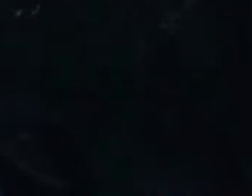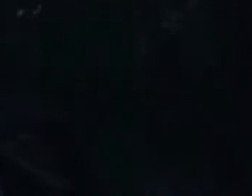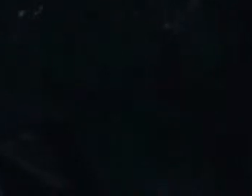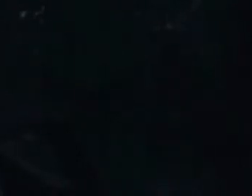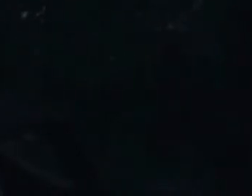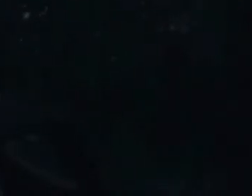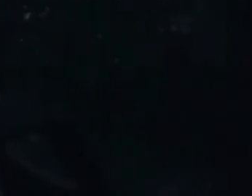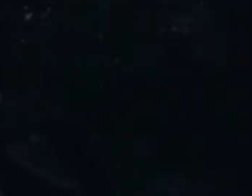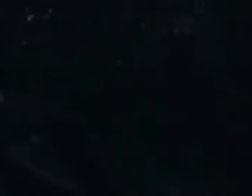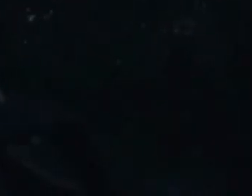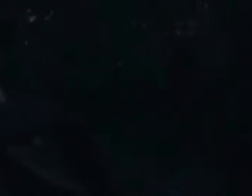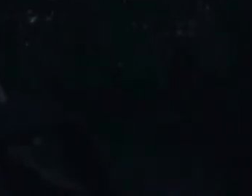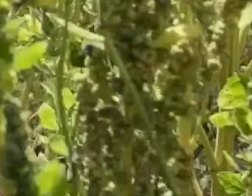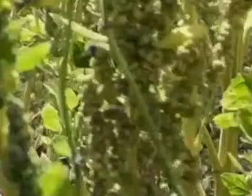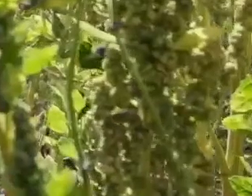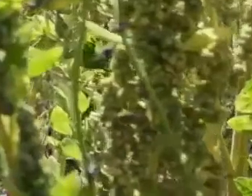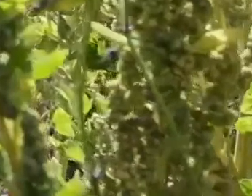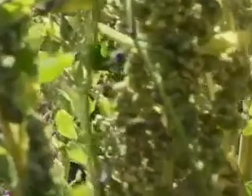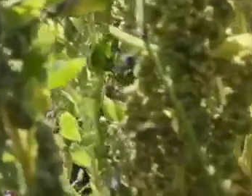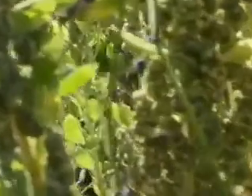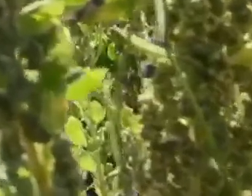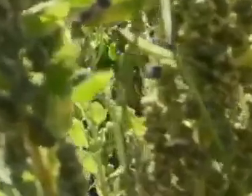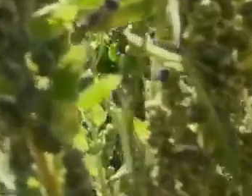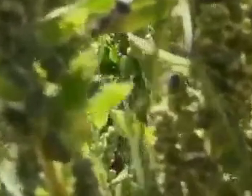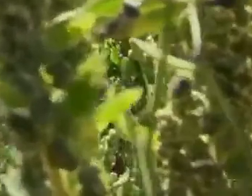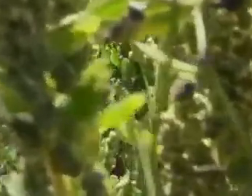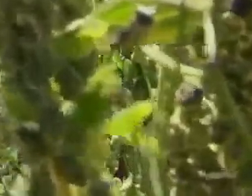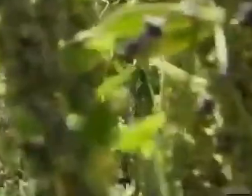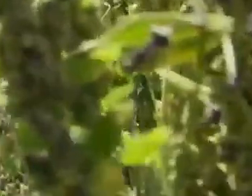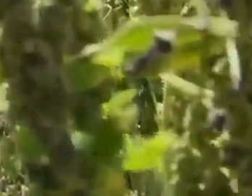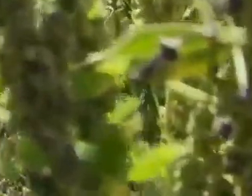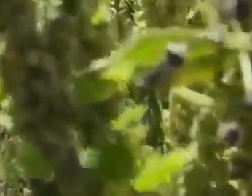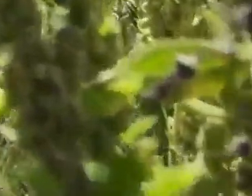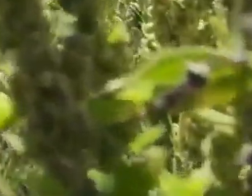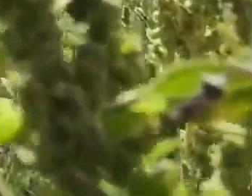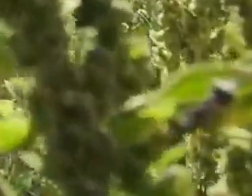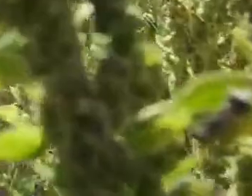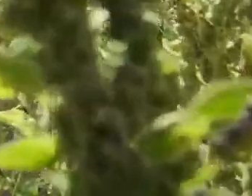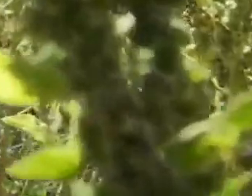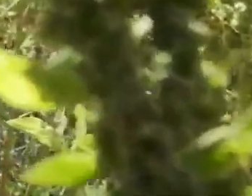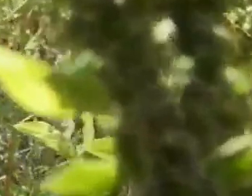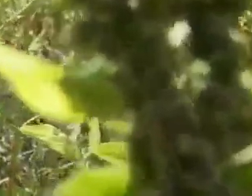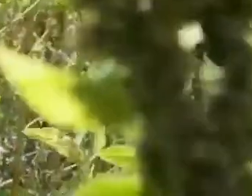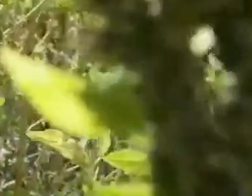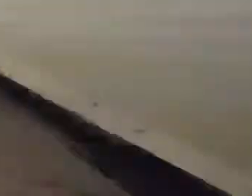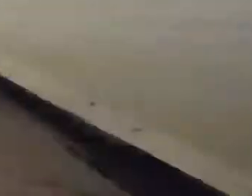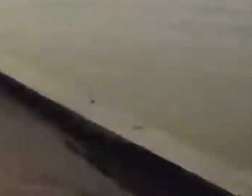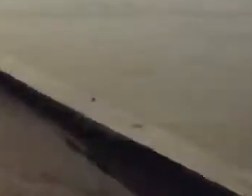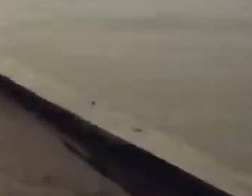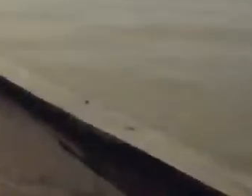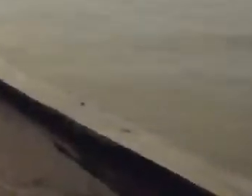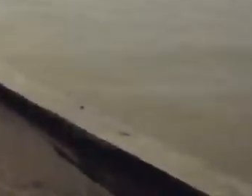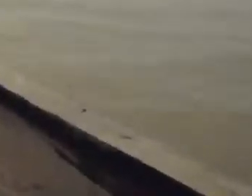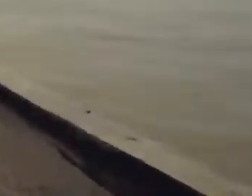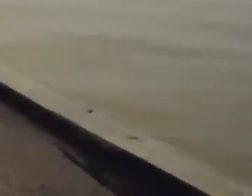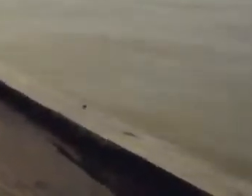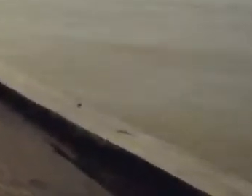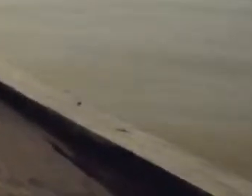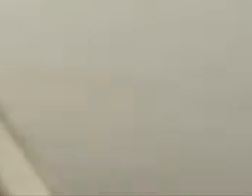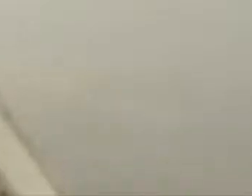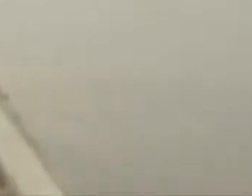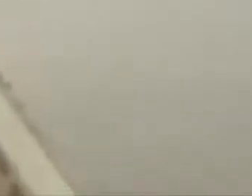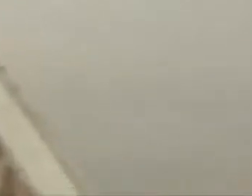es cuestionarnos frente al mundo que nos rodea. Que logremos encontrar un propósito de identidad que aún los colombianos